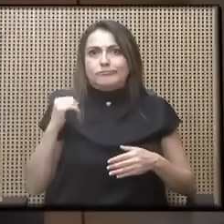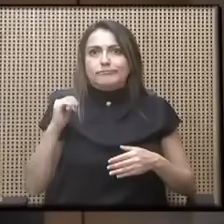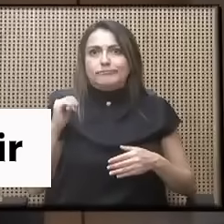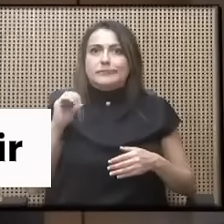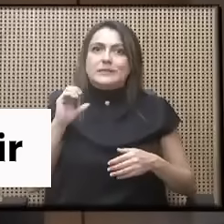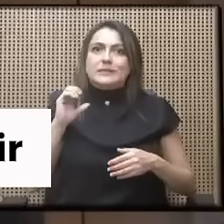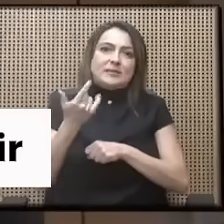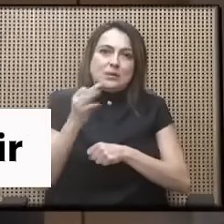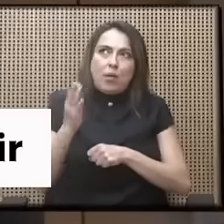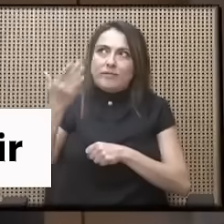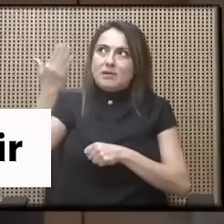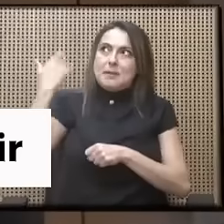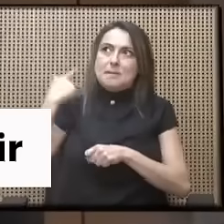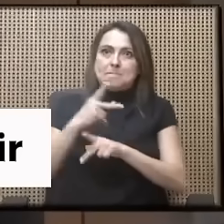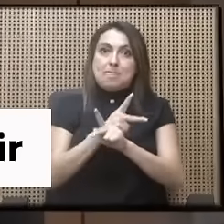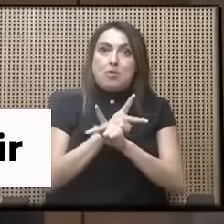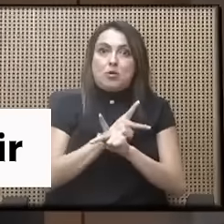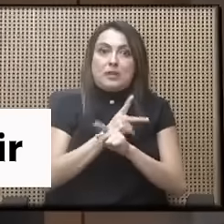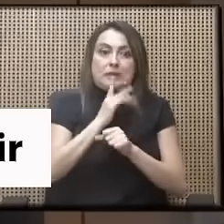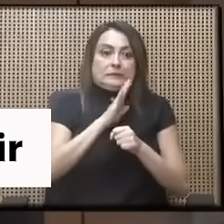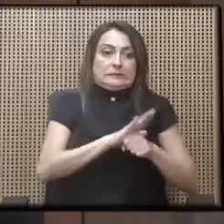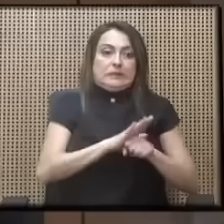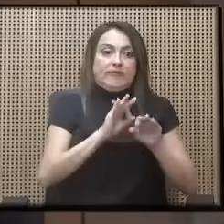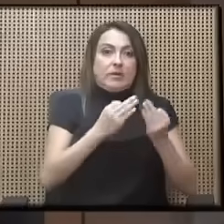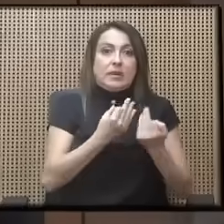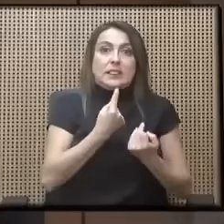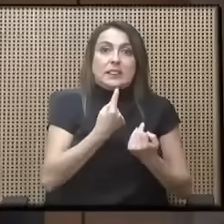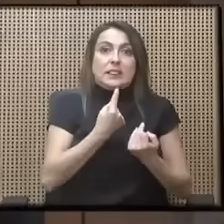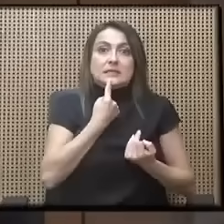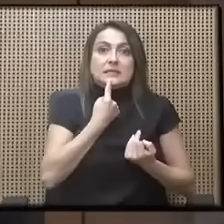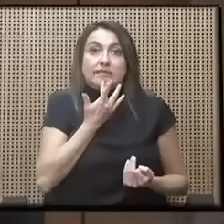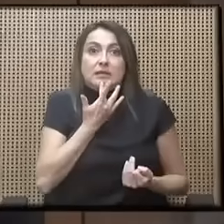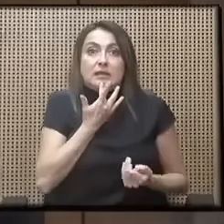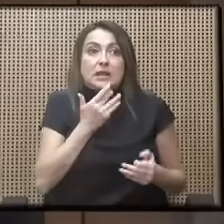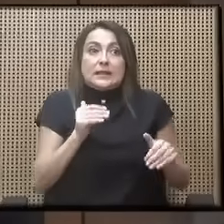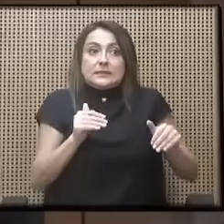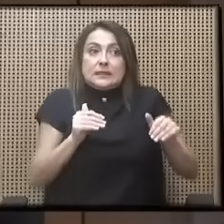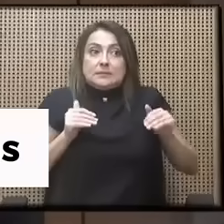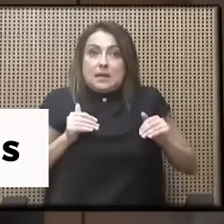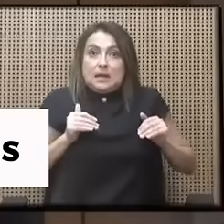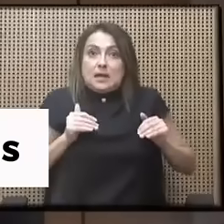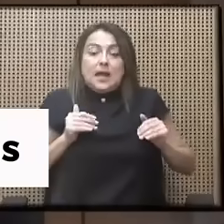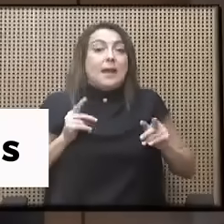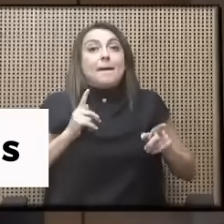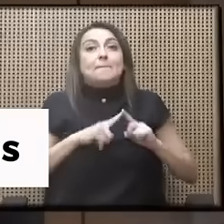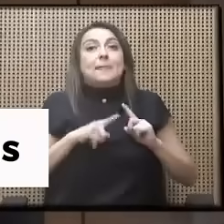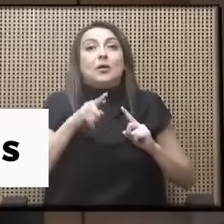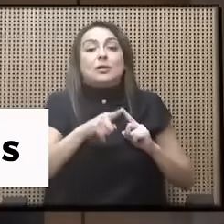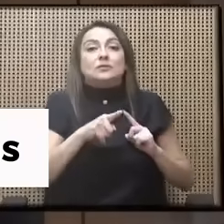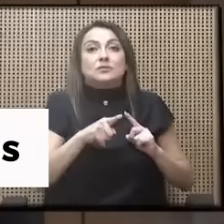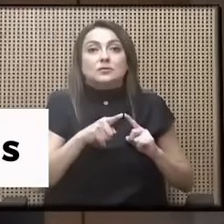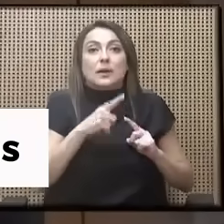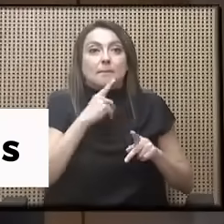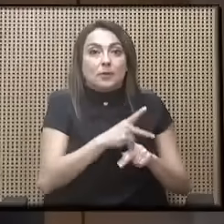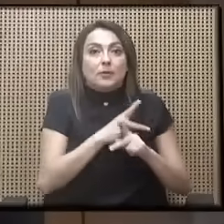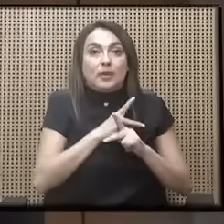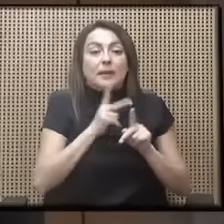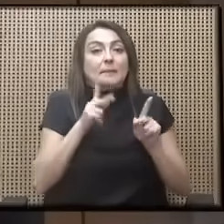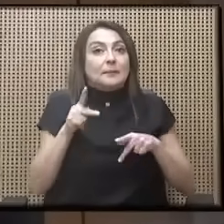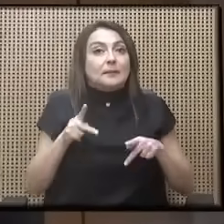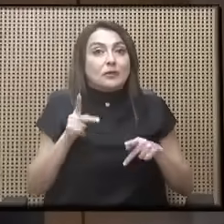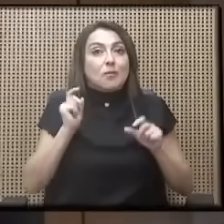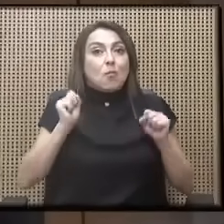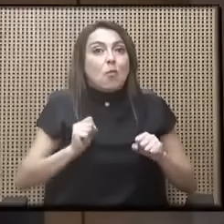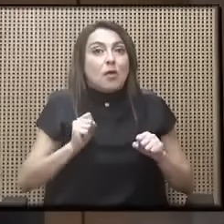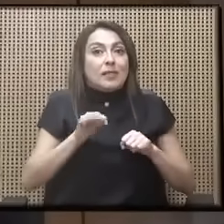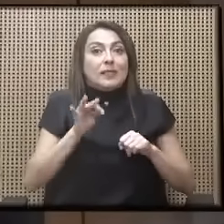XIX, en proteger la cohesión familiar y decir, preferimos que se abstenga aunque eso vaya a proteger a personas que puedan